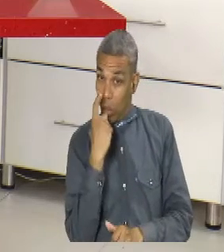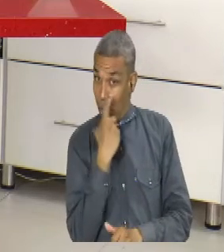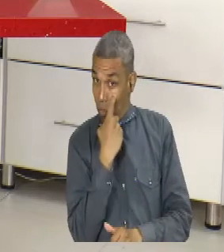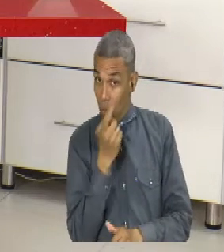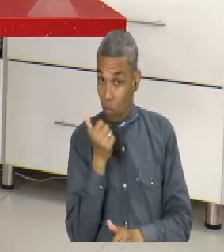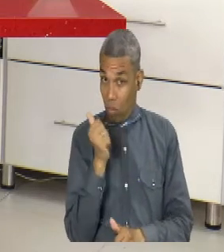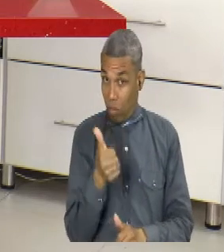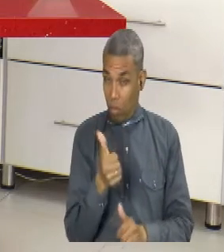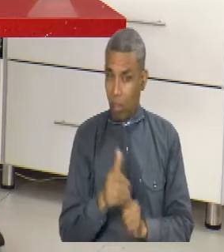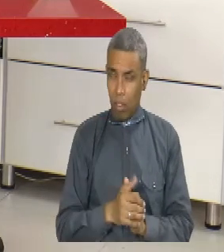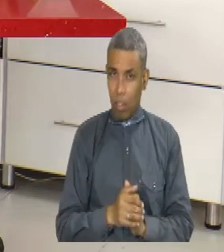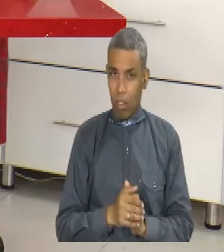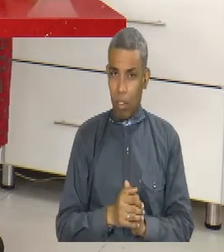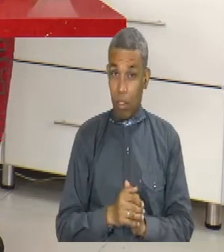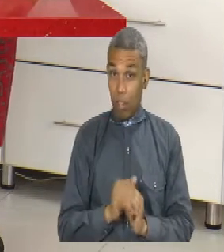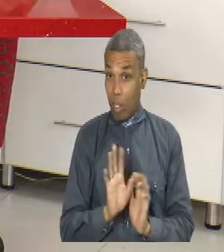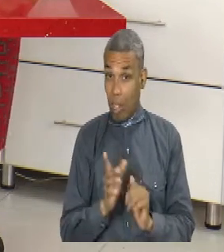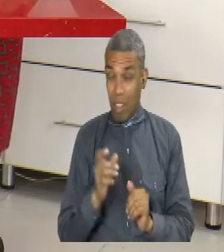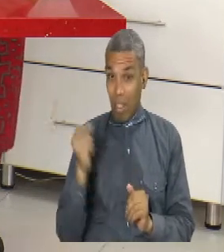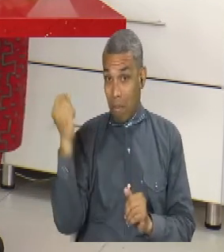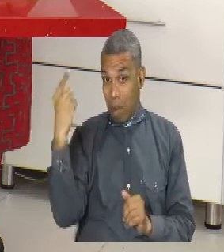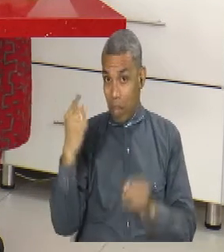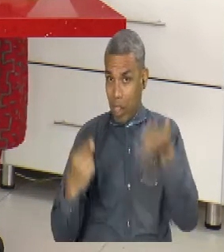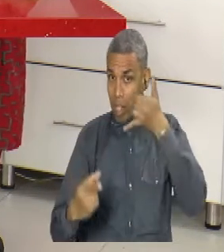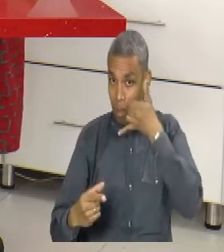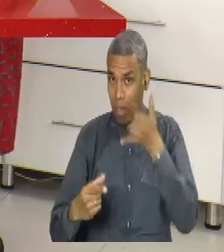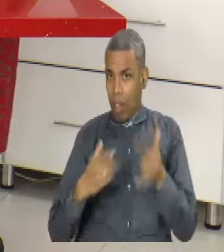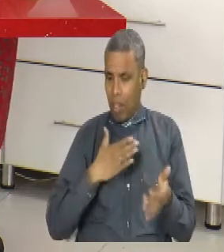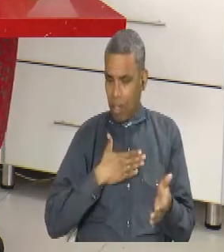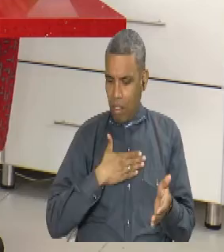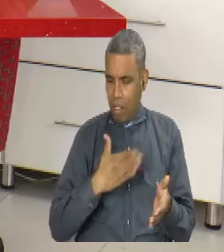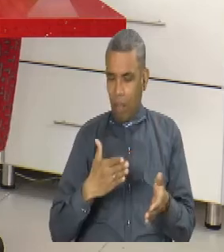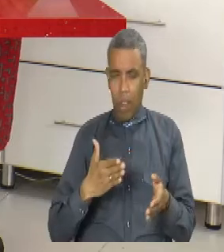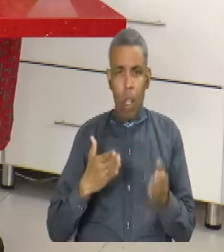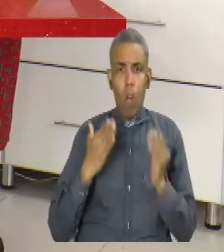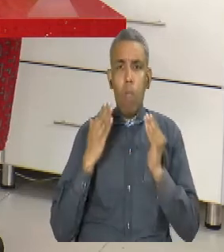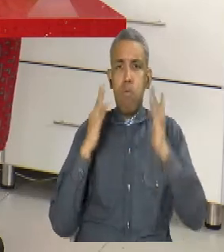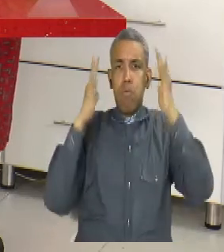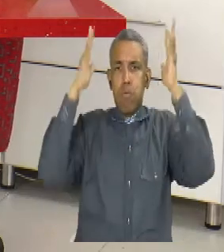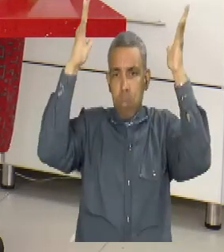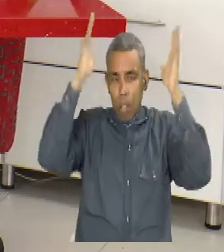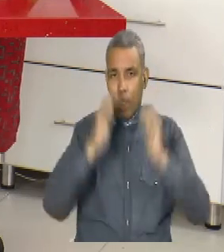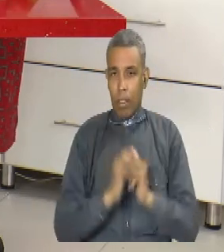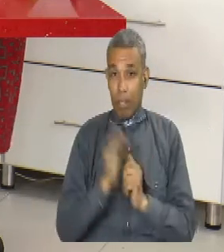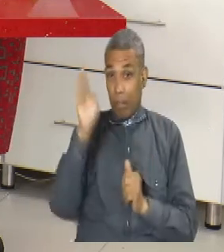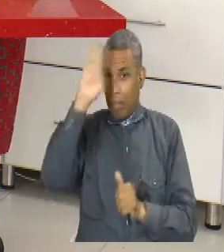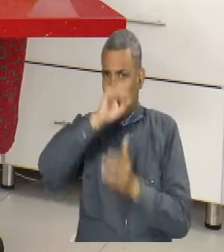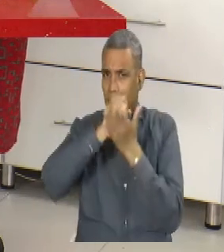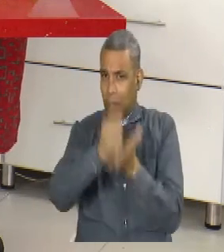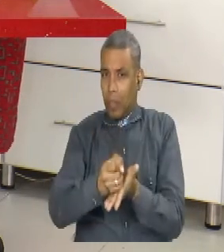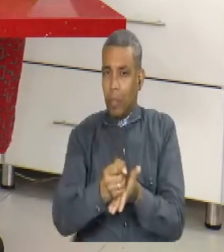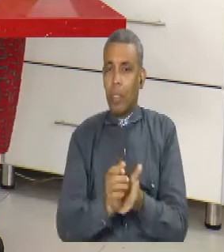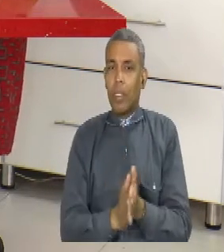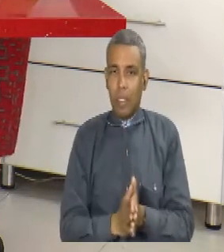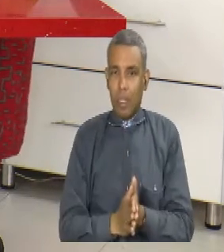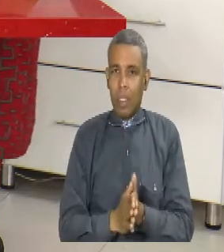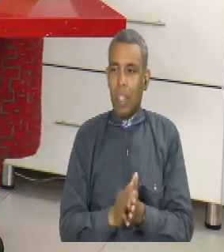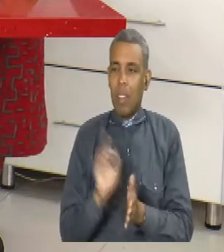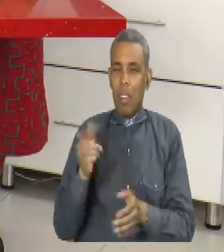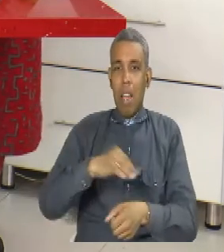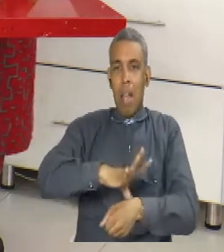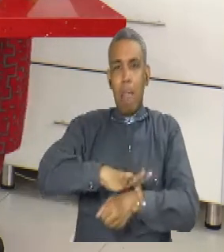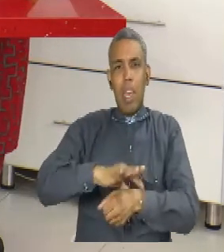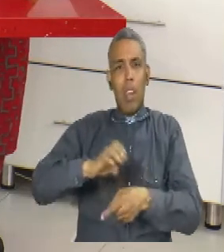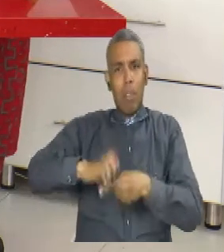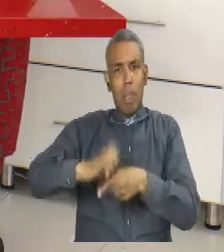la primera televidente que llamaste, felicitarte por tu cumpleaños, que Dios te bendiga. Y ganaste consulta gratis en la óptica,